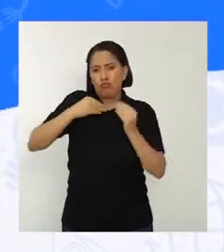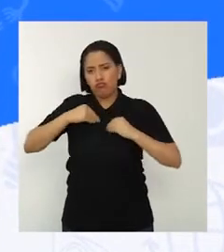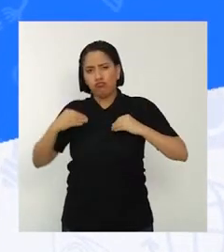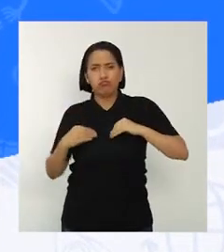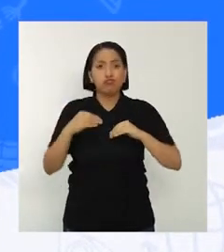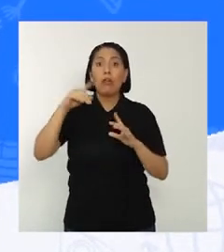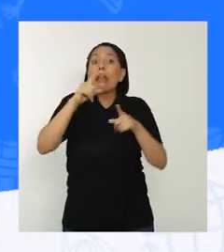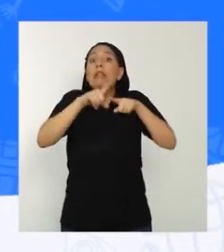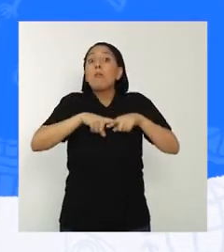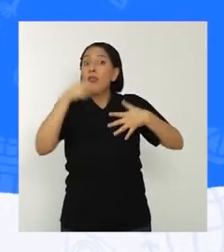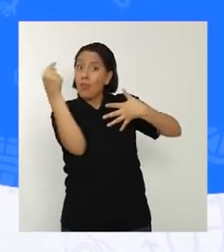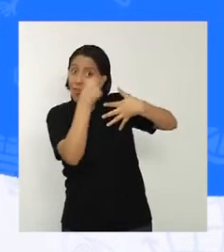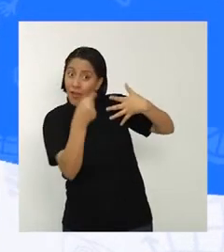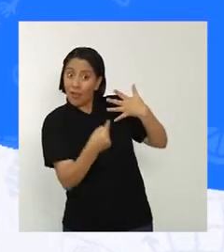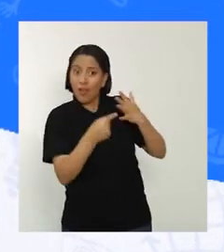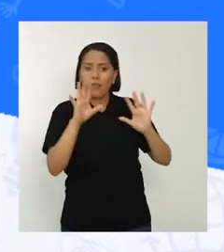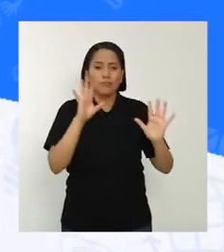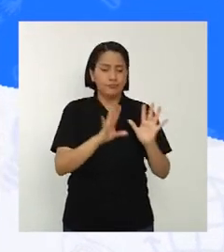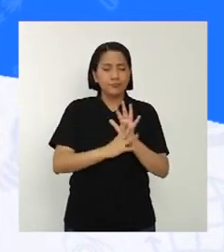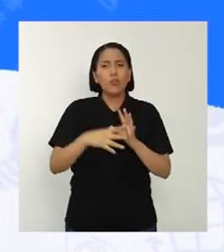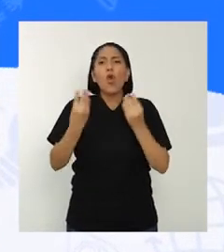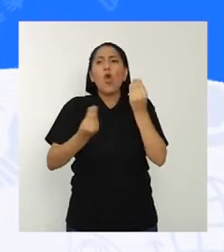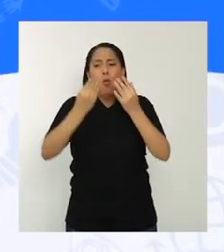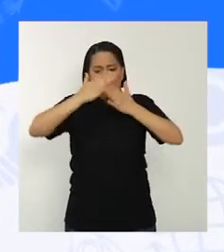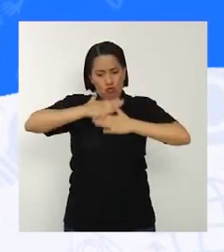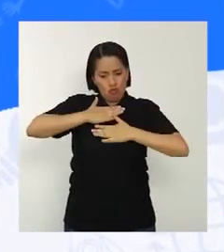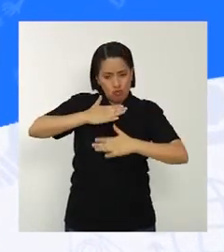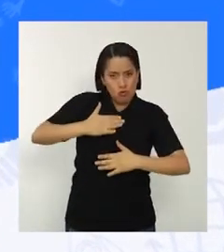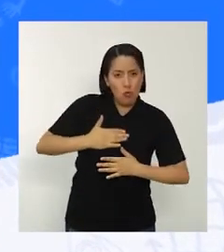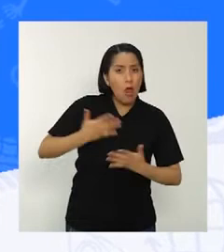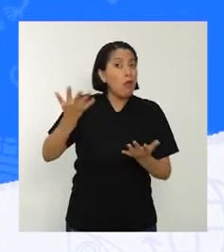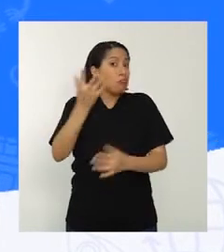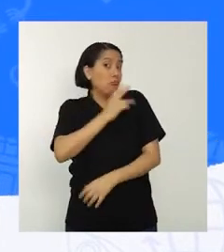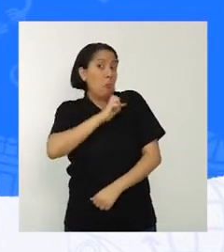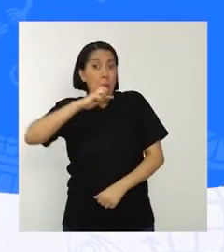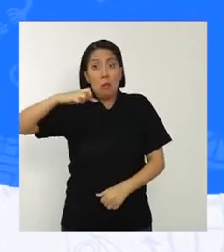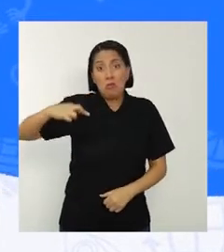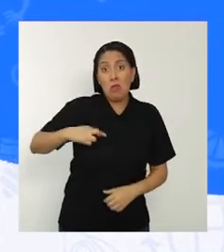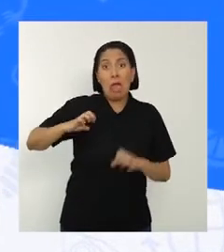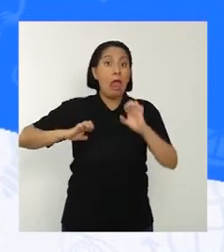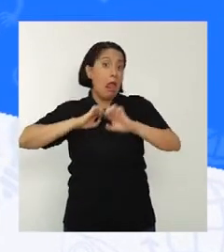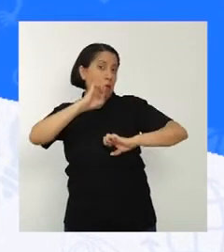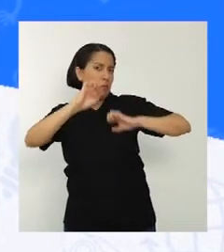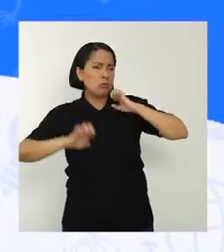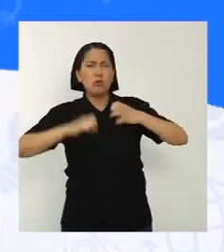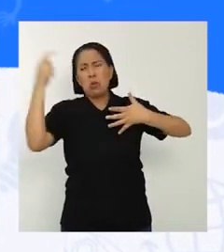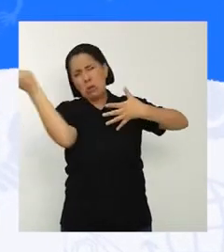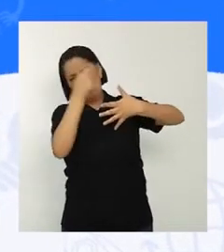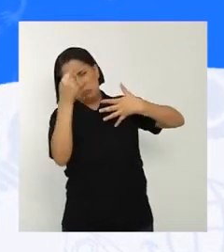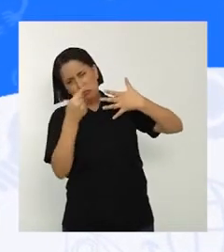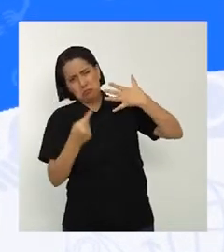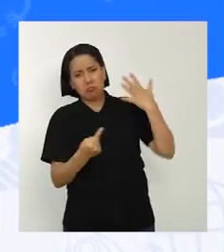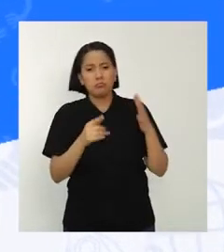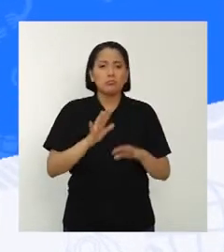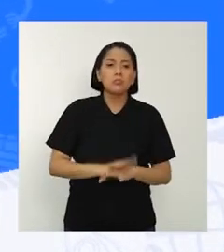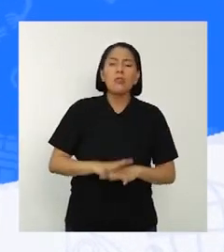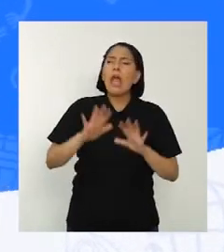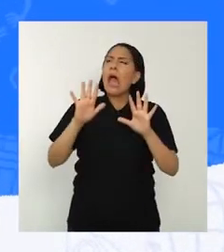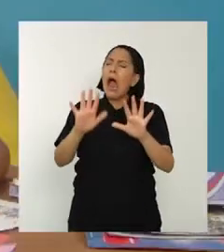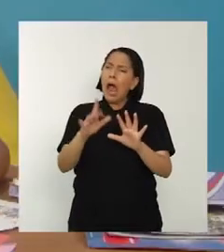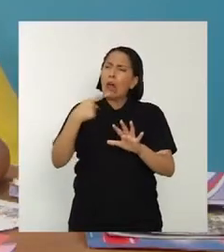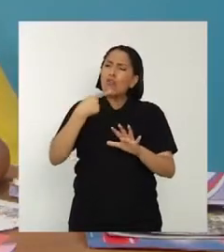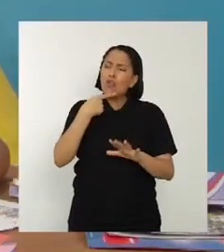las características que tiene el personaje, como su estructura física, su personalidad, sus emociones, entre otros